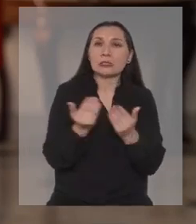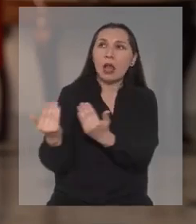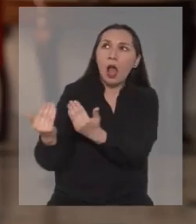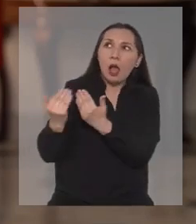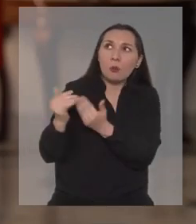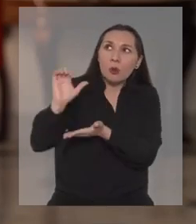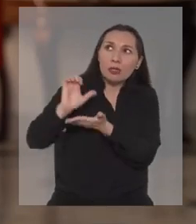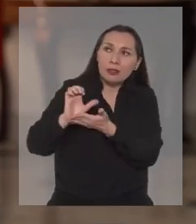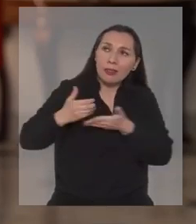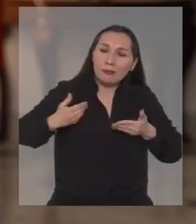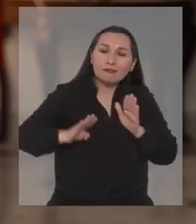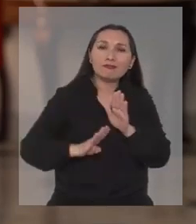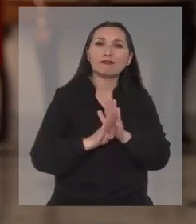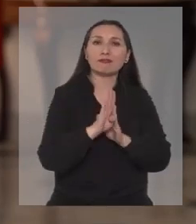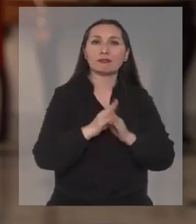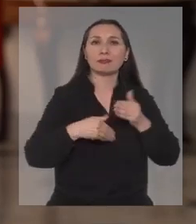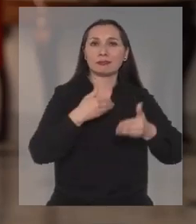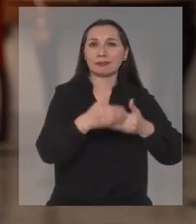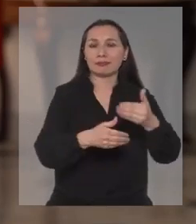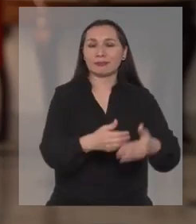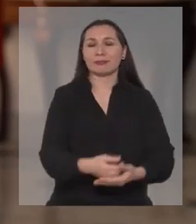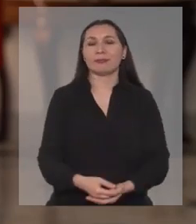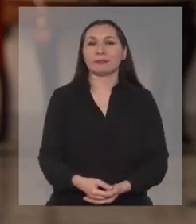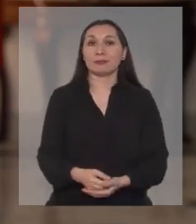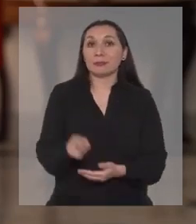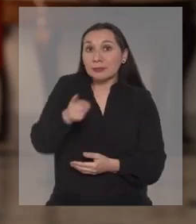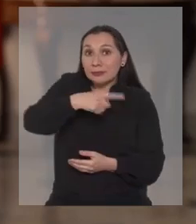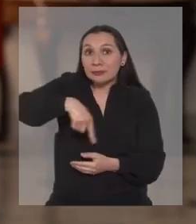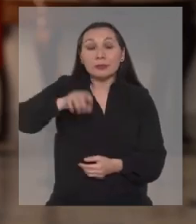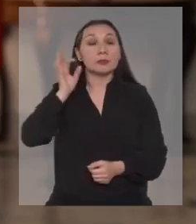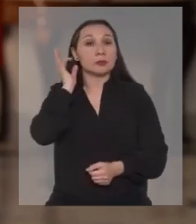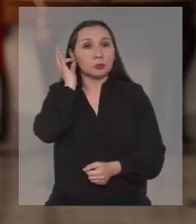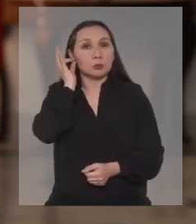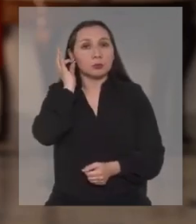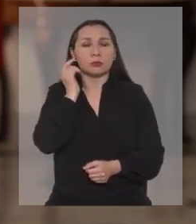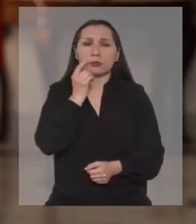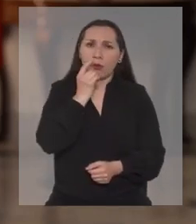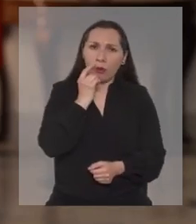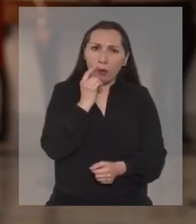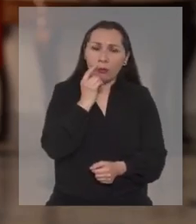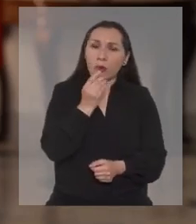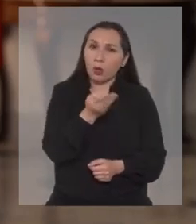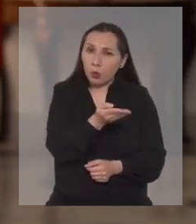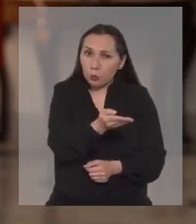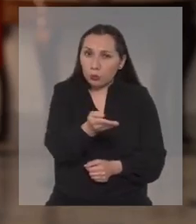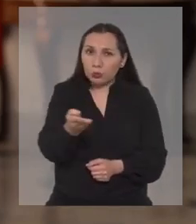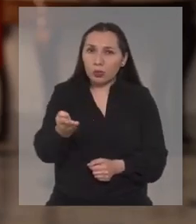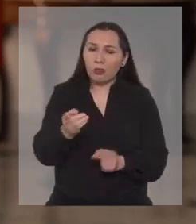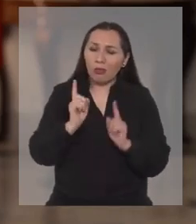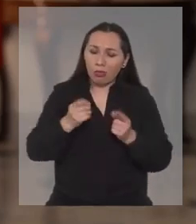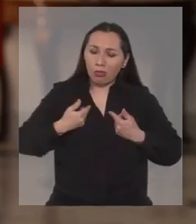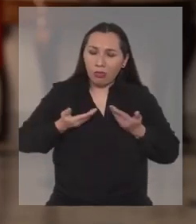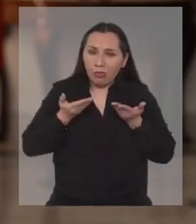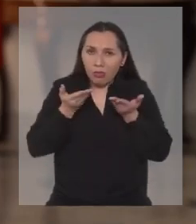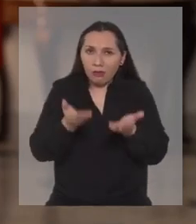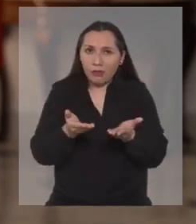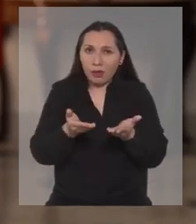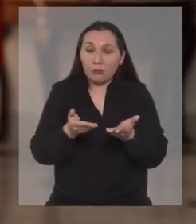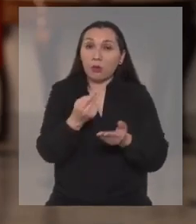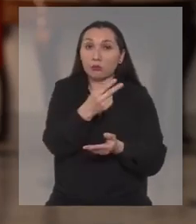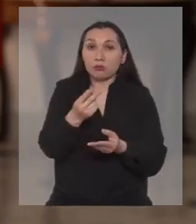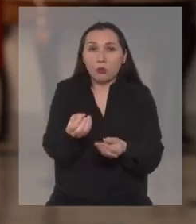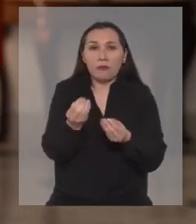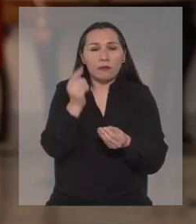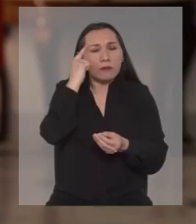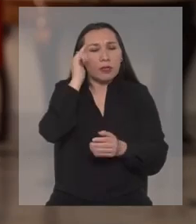del apoyo del Estado para salir adelante a ellas a ellos a ustedes nos debemos